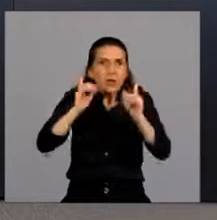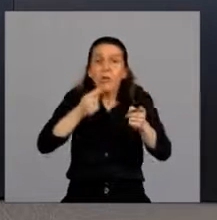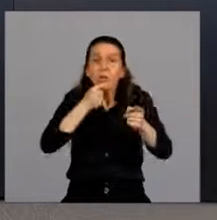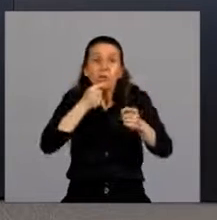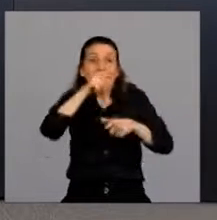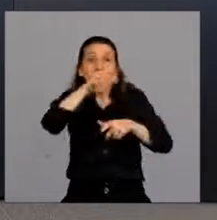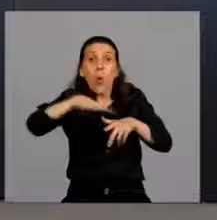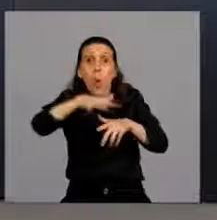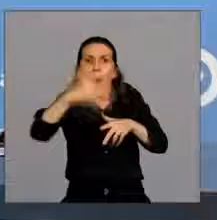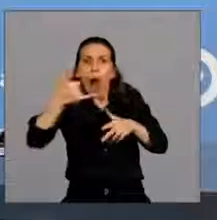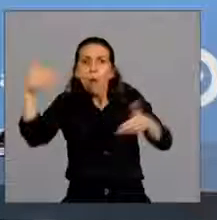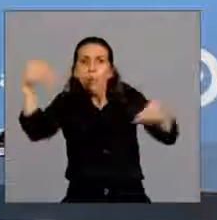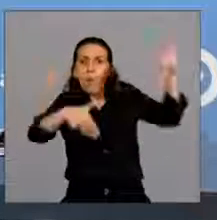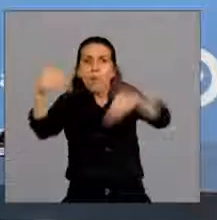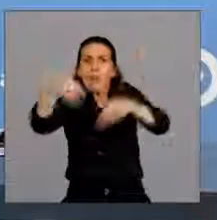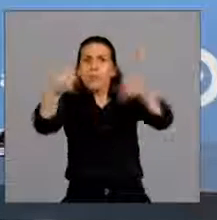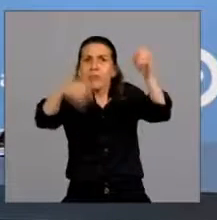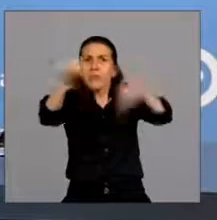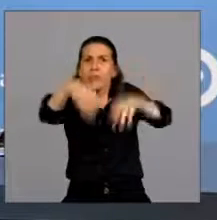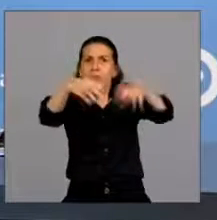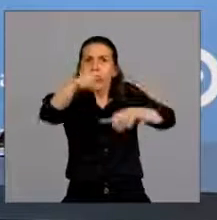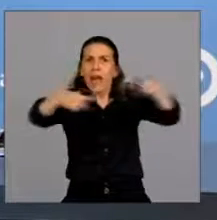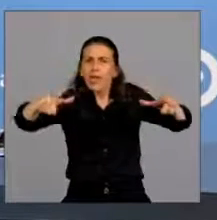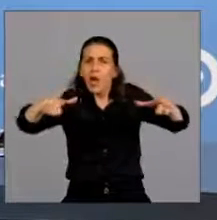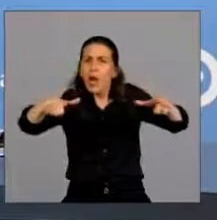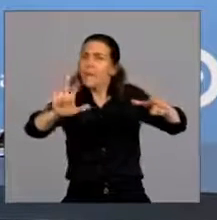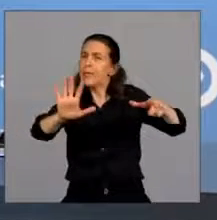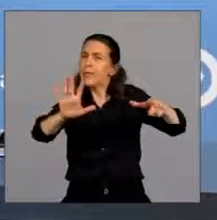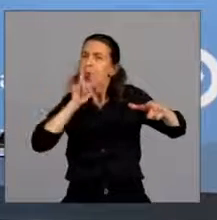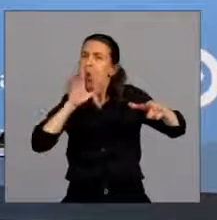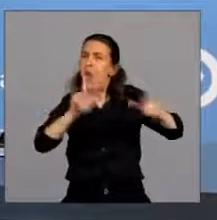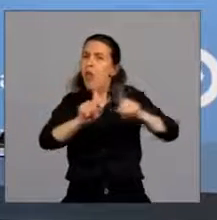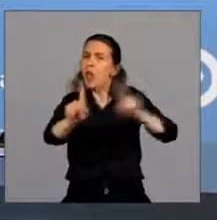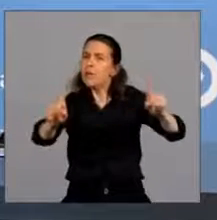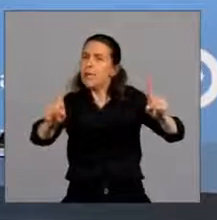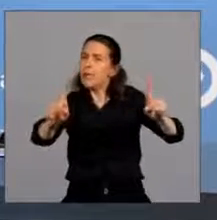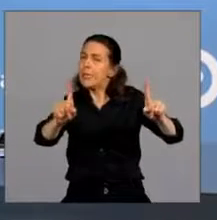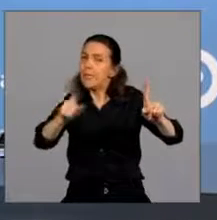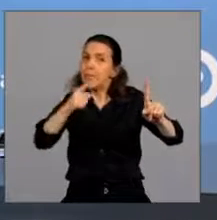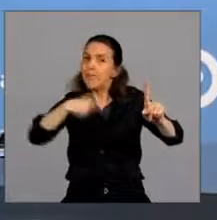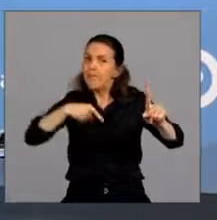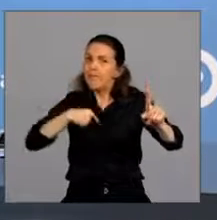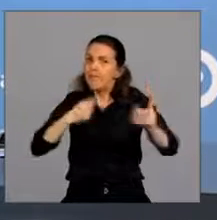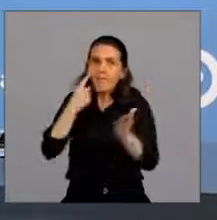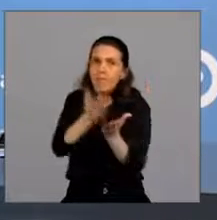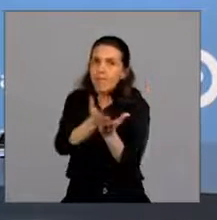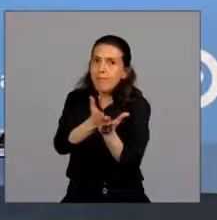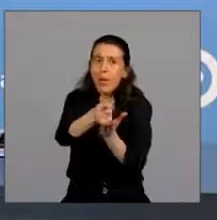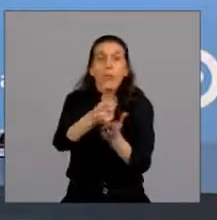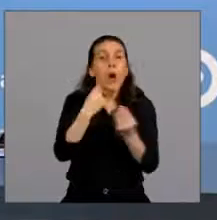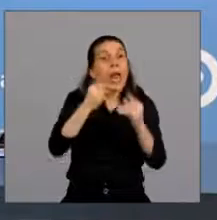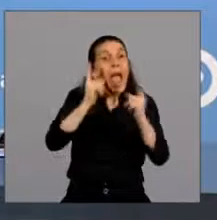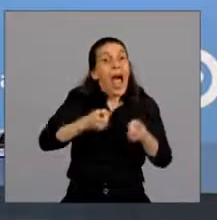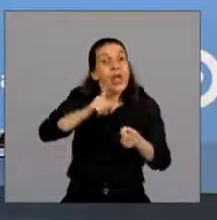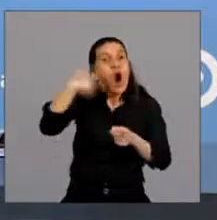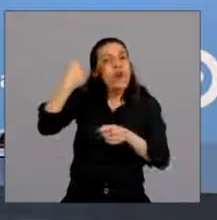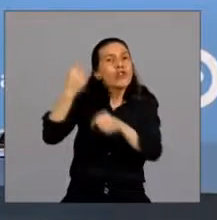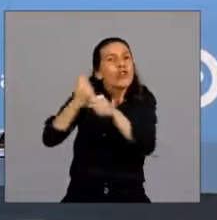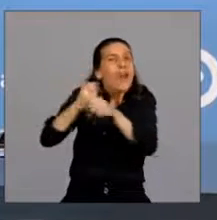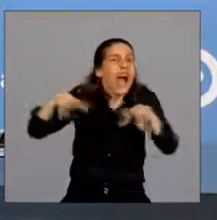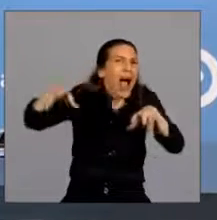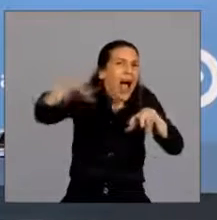aglomeración de gente, porque ahí está el riesgo. Muy estrictos. Y por otro lado, en aquellas actividades